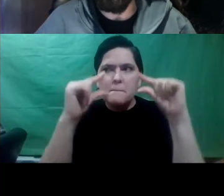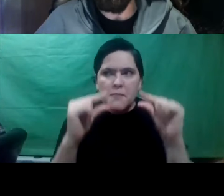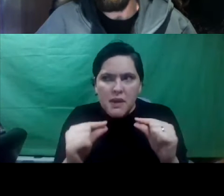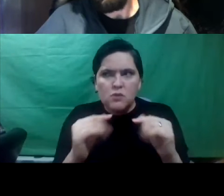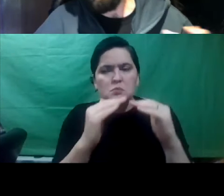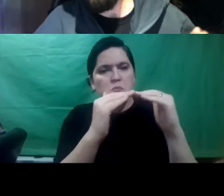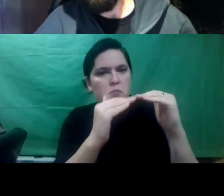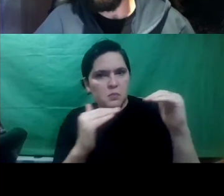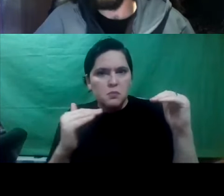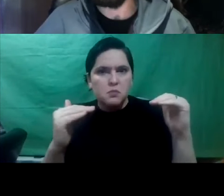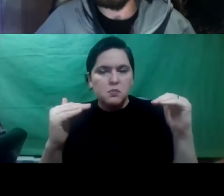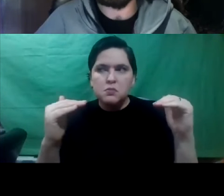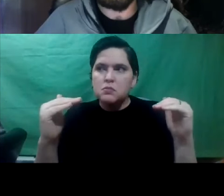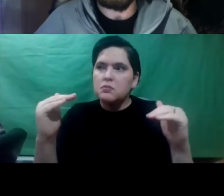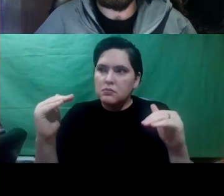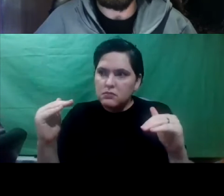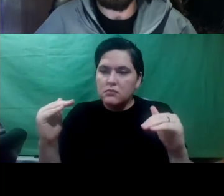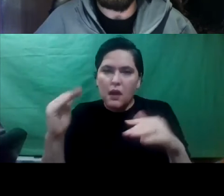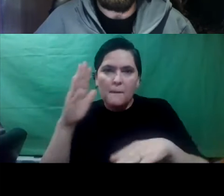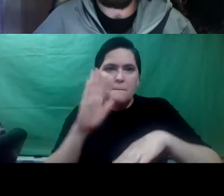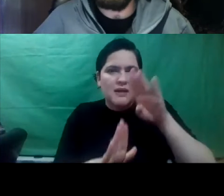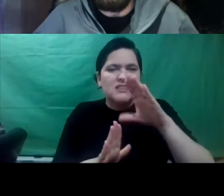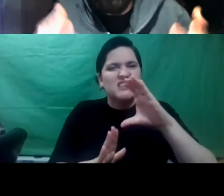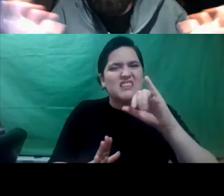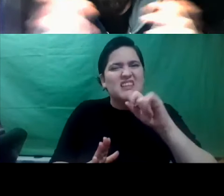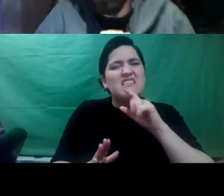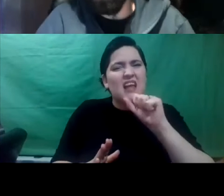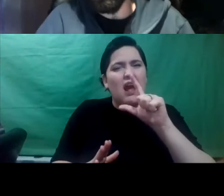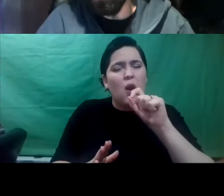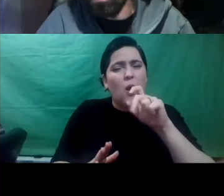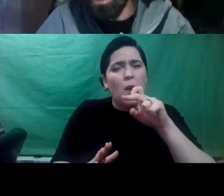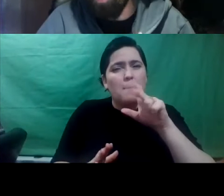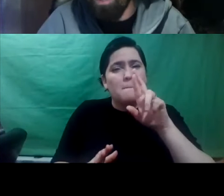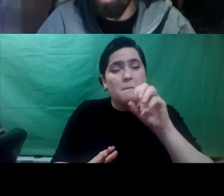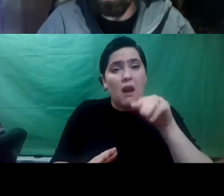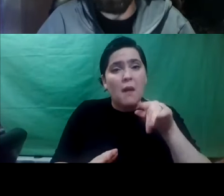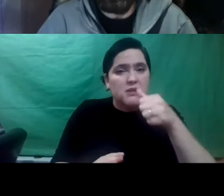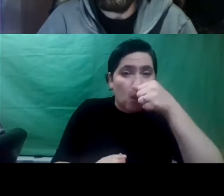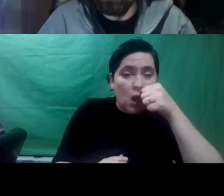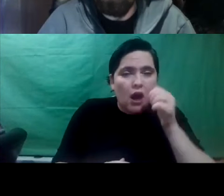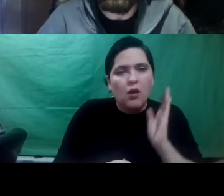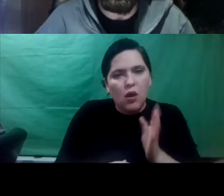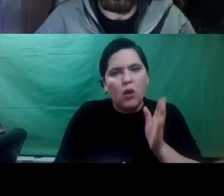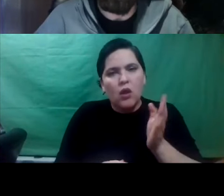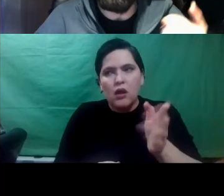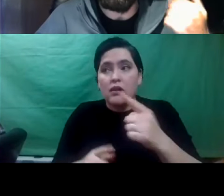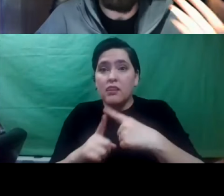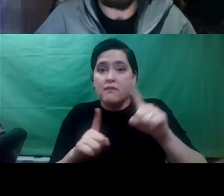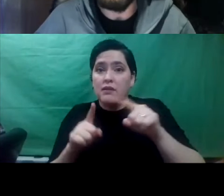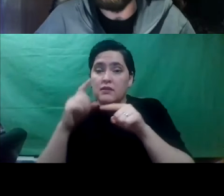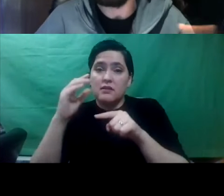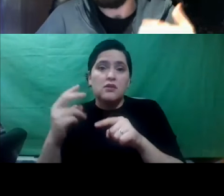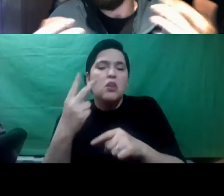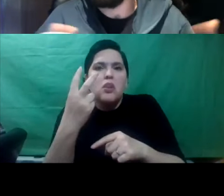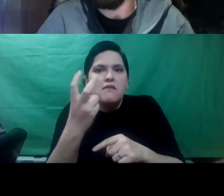el tiempo a niveles mayores de lo que consigue escitalopram. Entonces, escitalopram es una droga que se administra de forma crónica y la psilocibina se administró en este caso